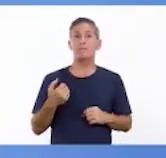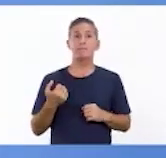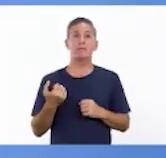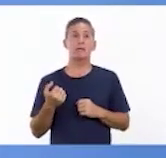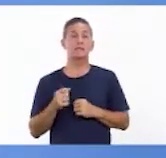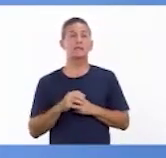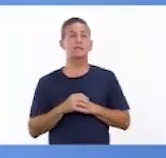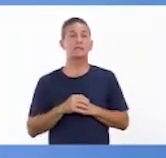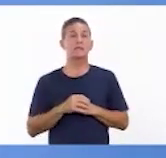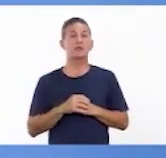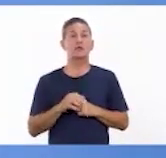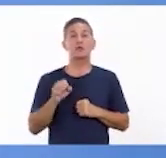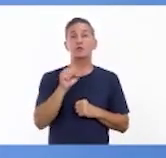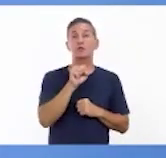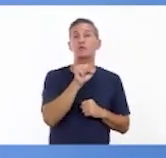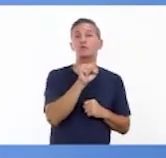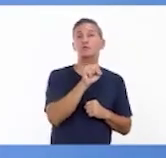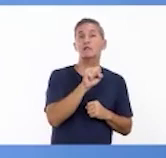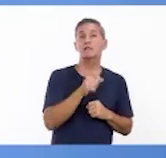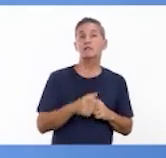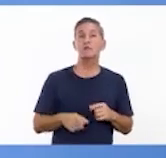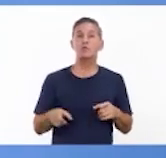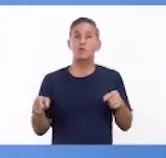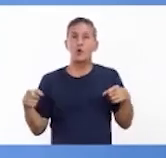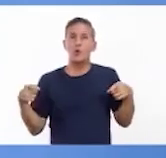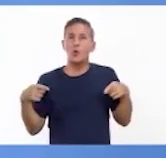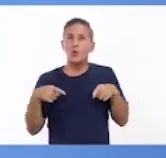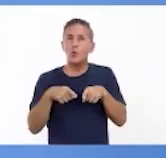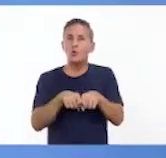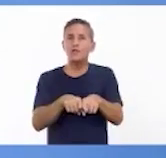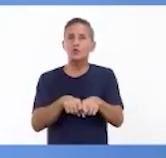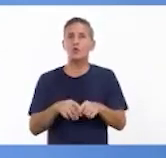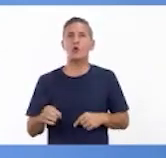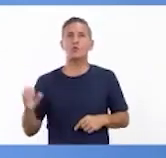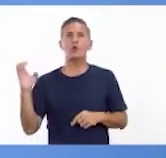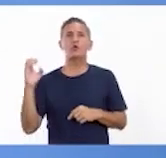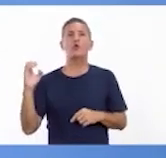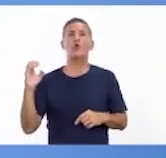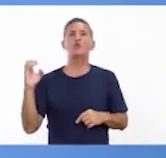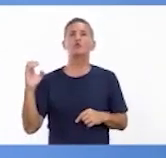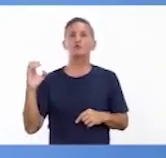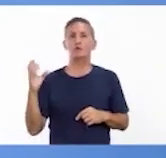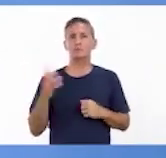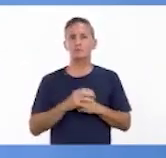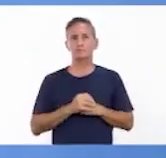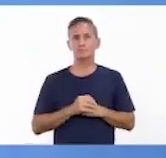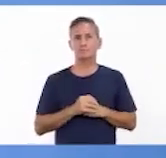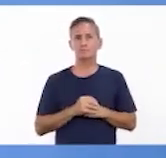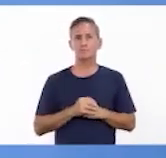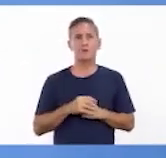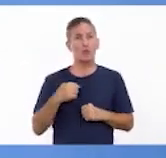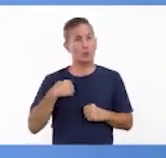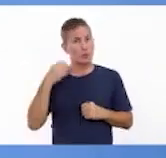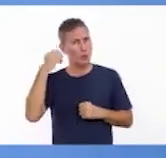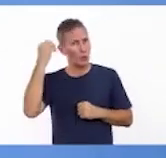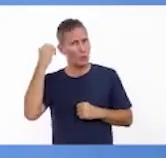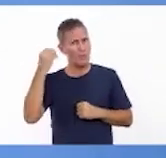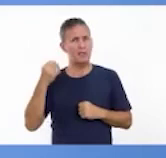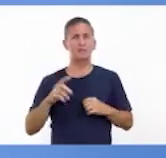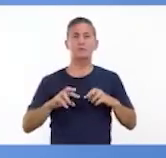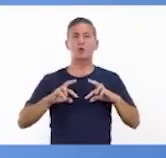Sustantivo más oración subordinada adjetiva. Y sustantivos unidos por conjunción.